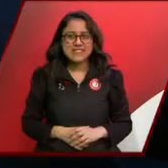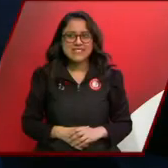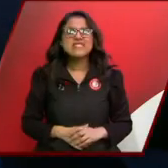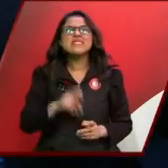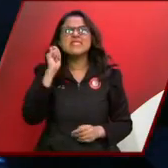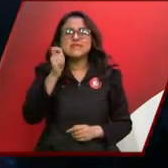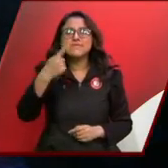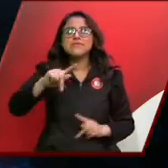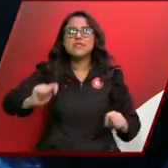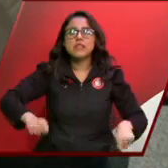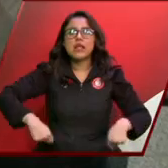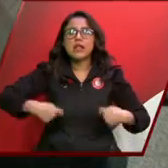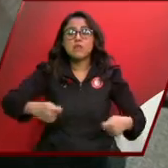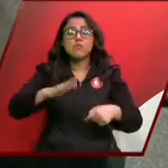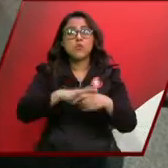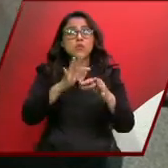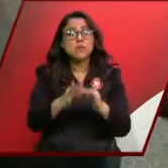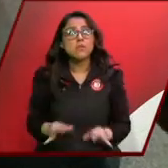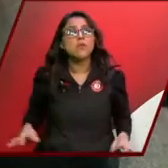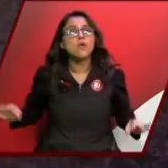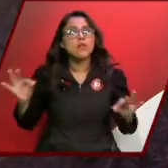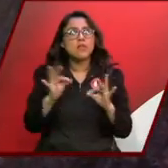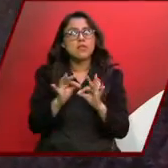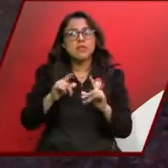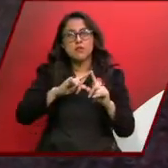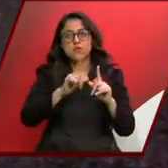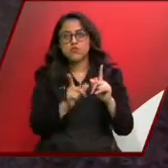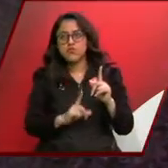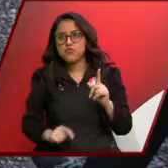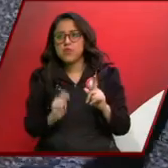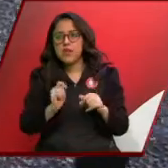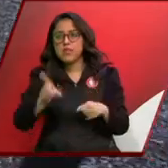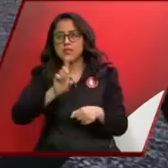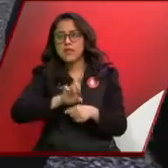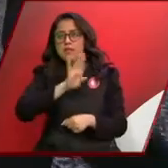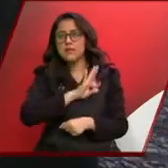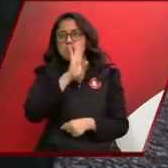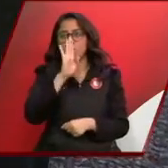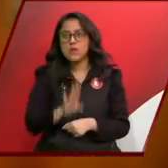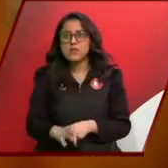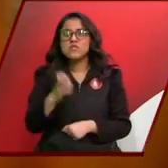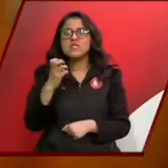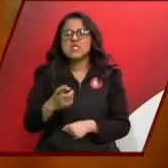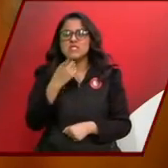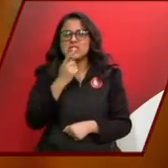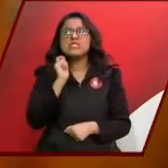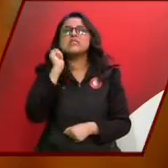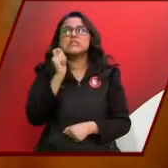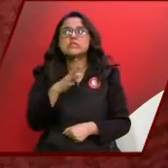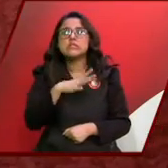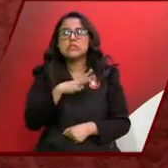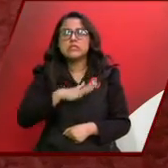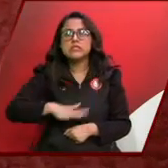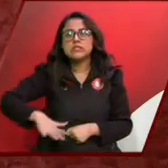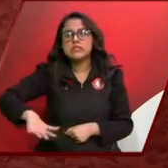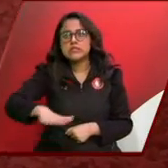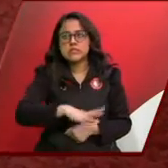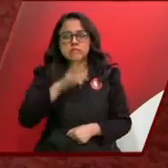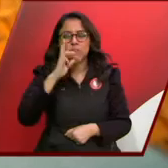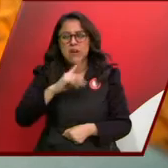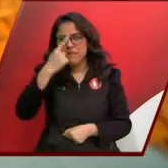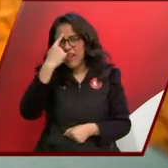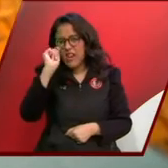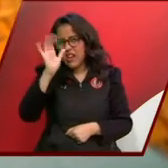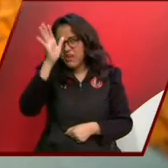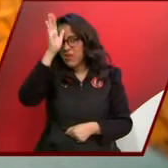Una de las tradiciones más representativas del país es el Día de Muertos, época en la que colocamos ofrendas para conmemorar a